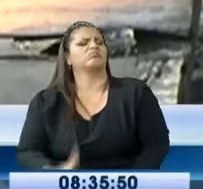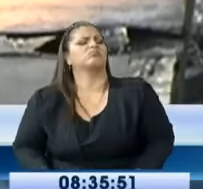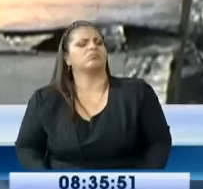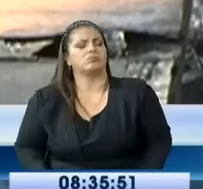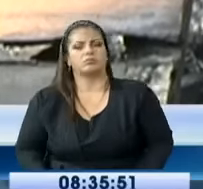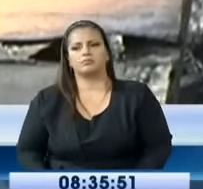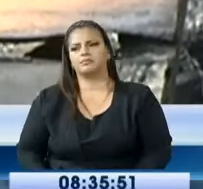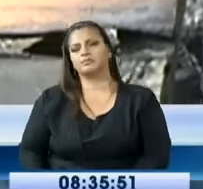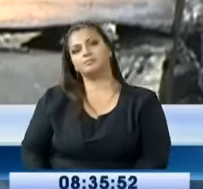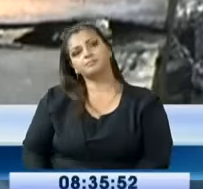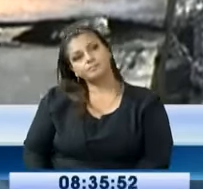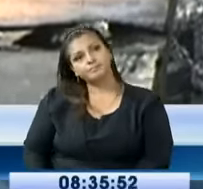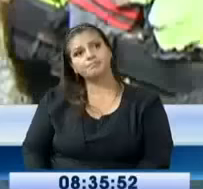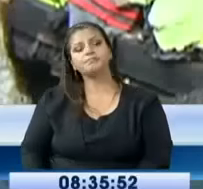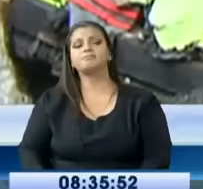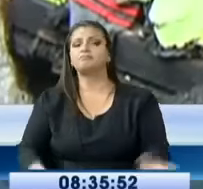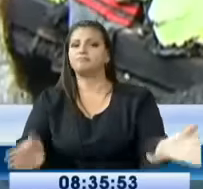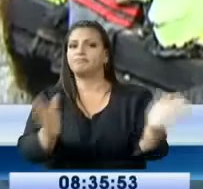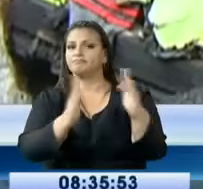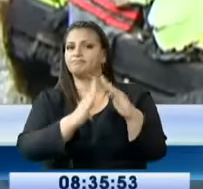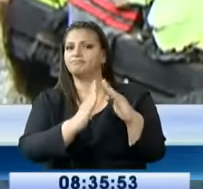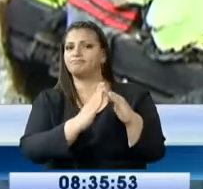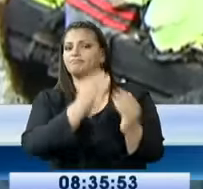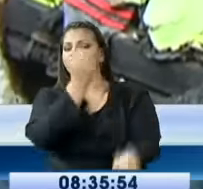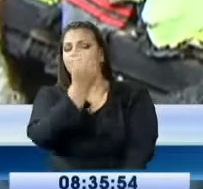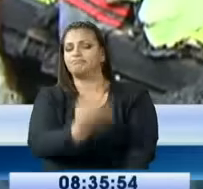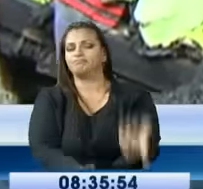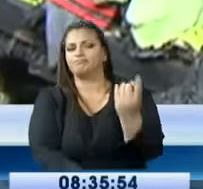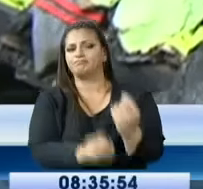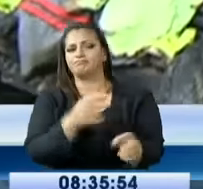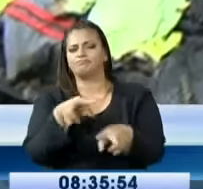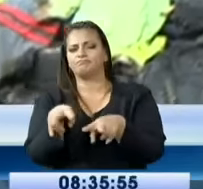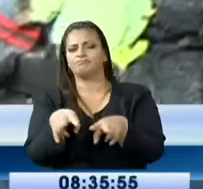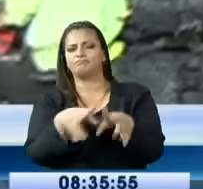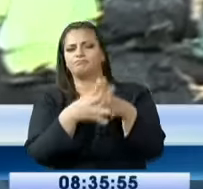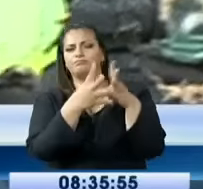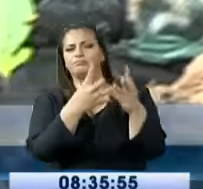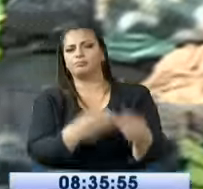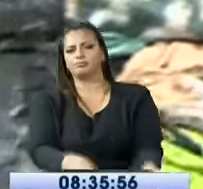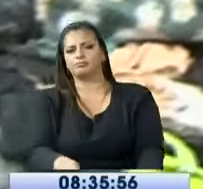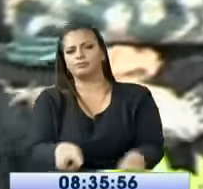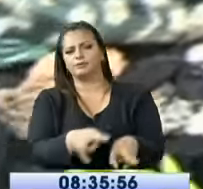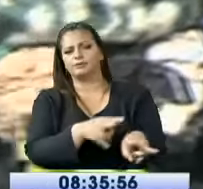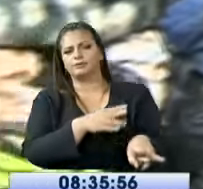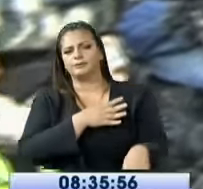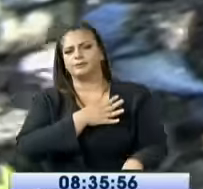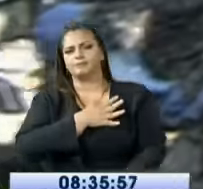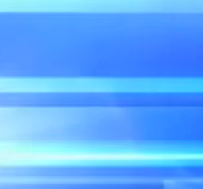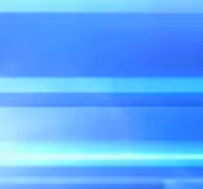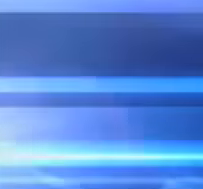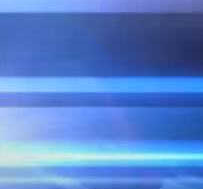que lo sorprende justo en época de paz. Informó Julio César Saona.